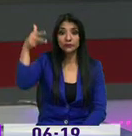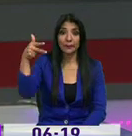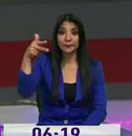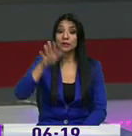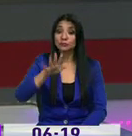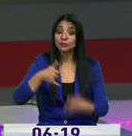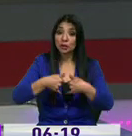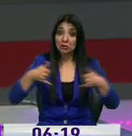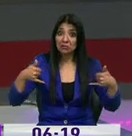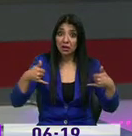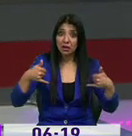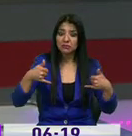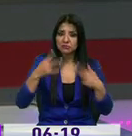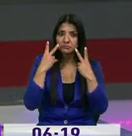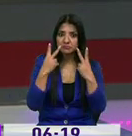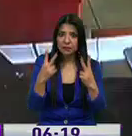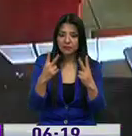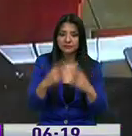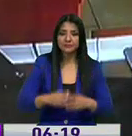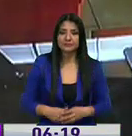locales veamos seleccionar